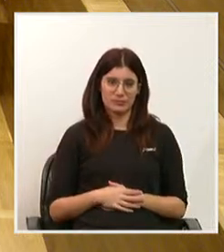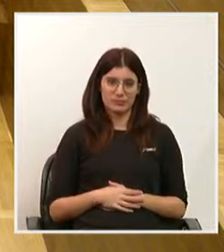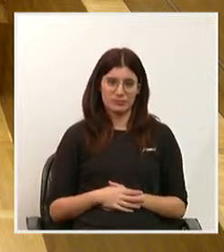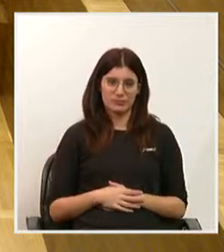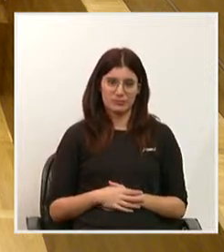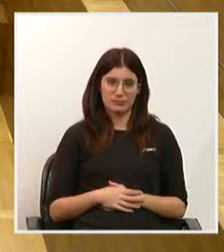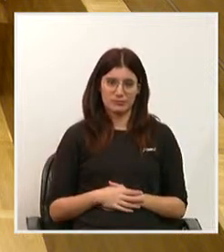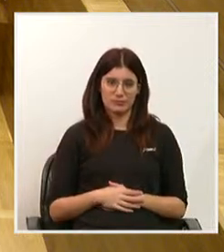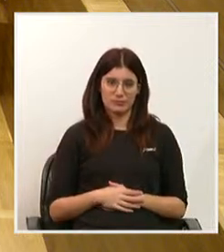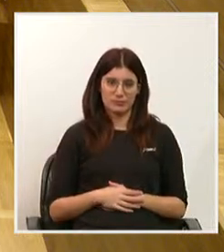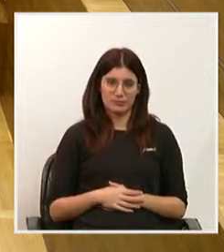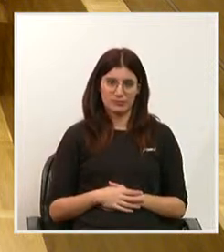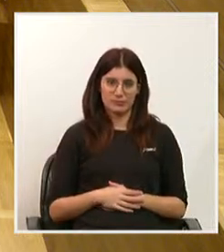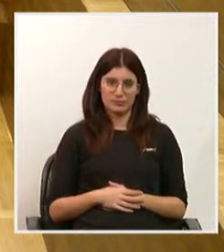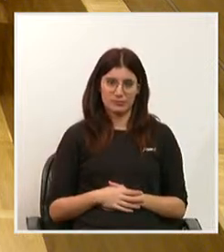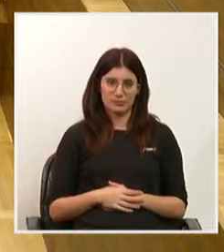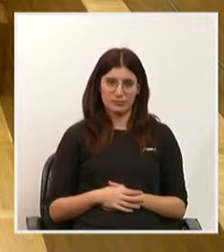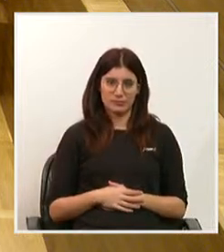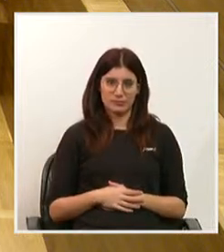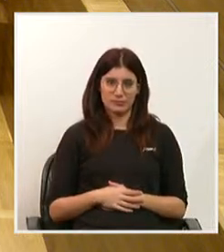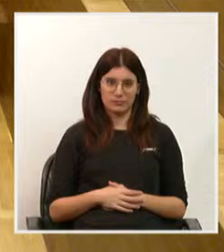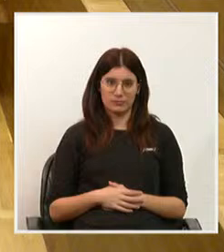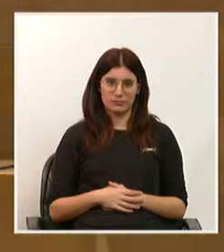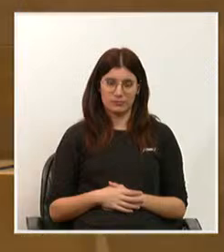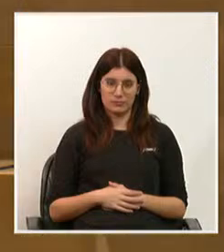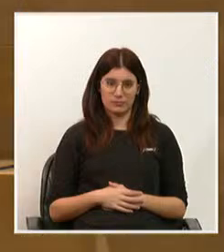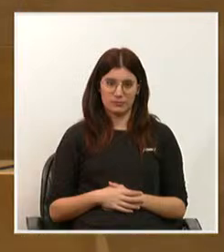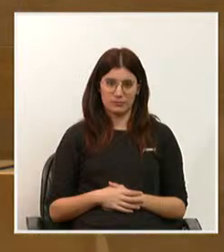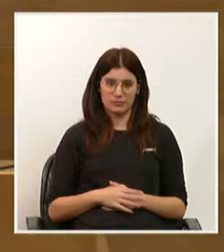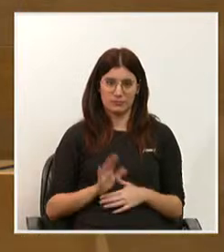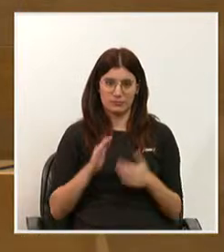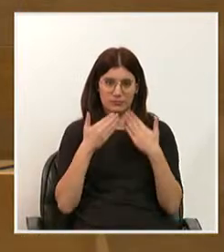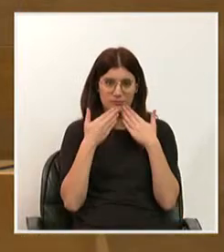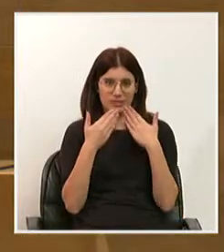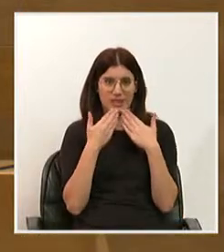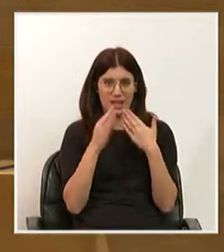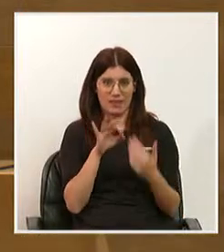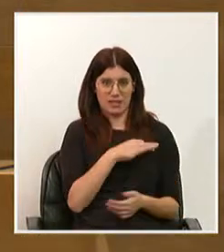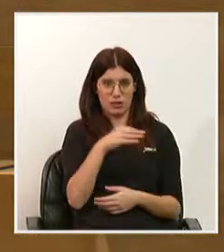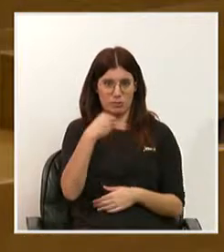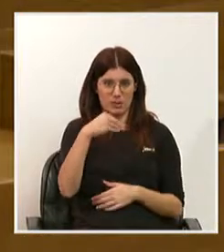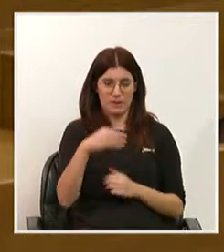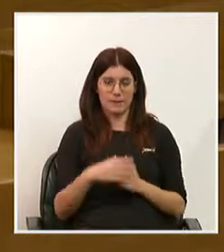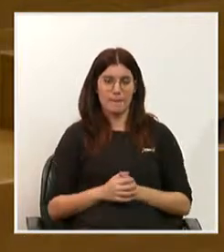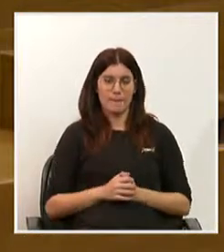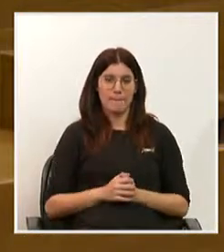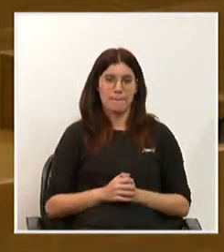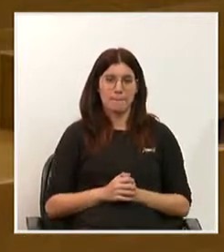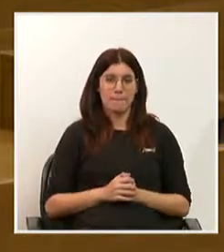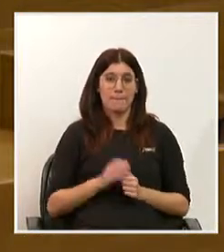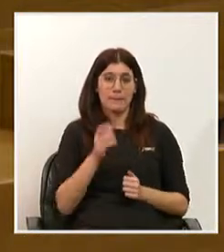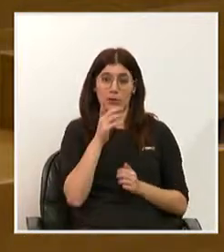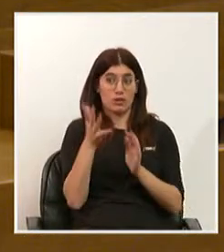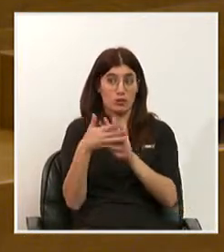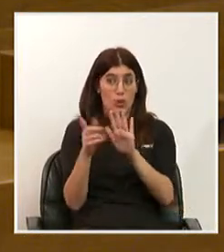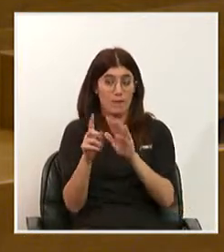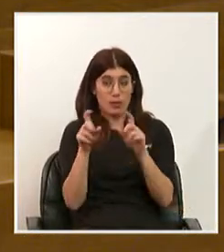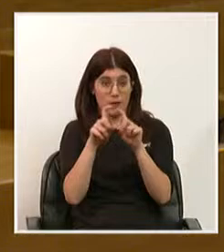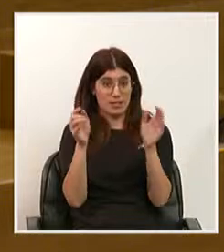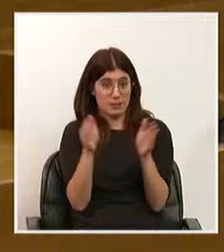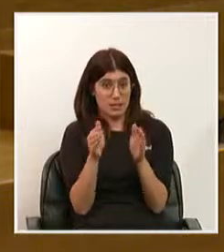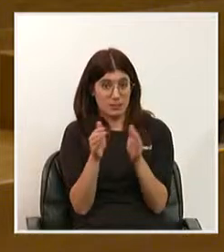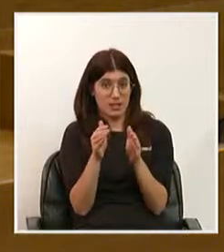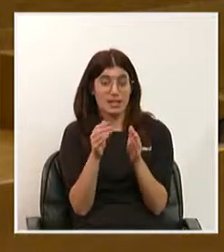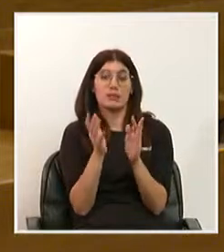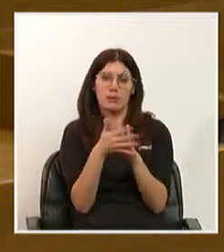parlamento al asunto Señor barchino gracias señor presidente eh Como no ha hablado de las pymes pero sí ha hablado de la